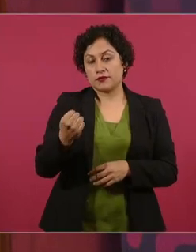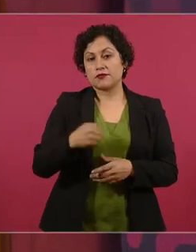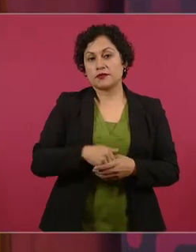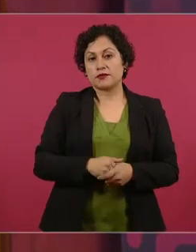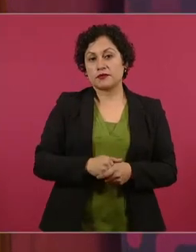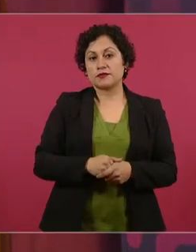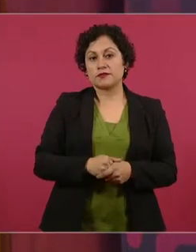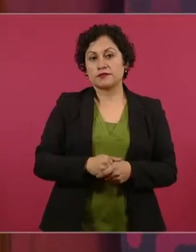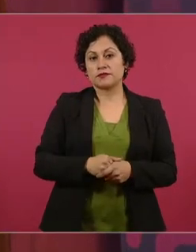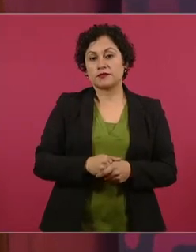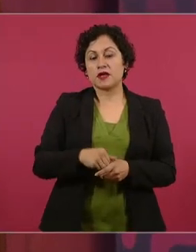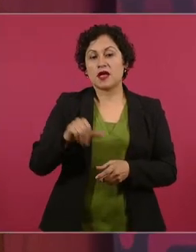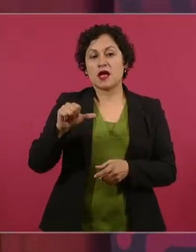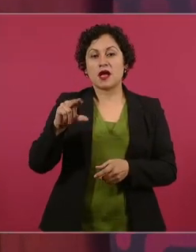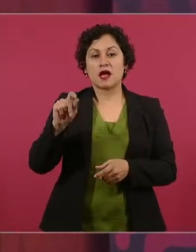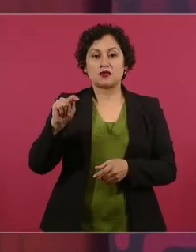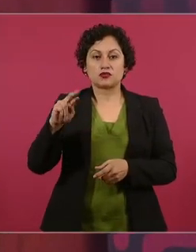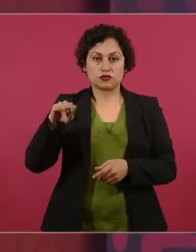Austria 27,